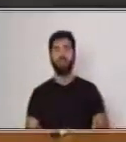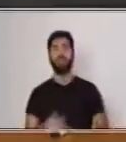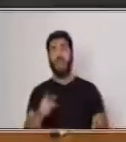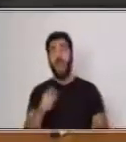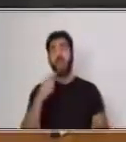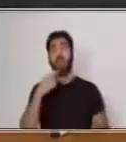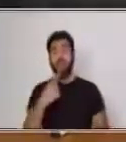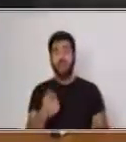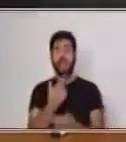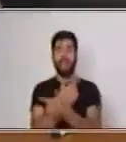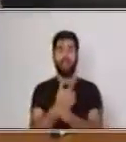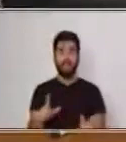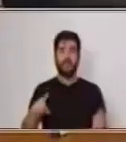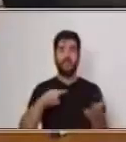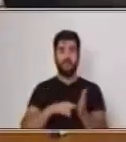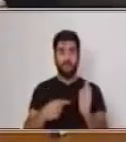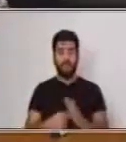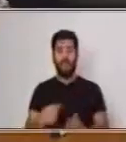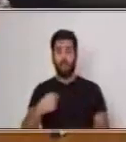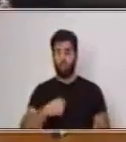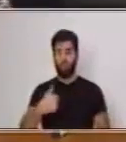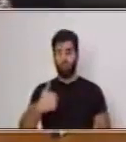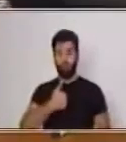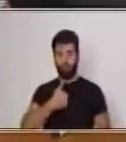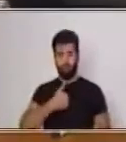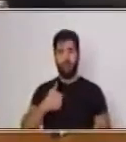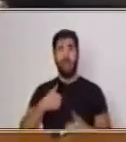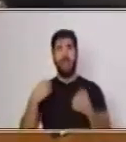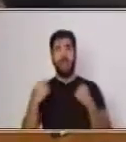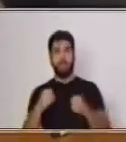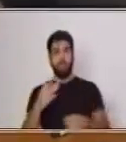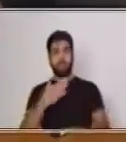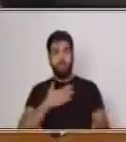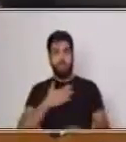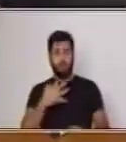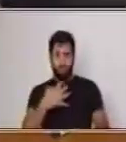libertad aquella capacidad de autodeterminación